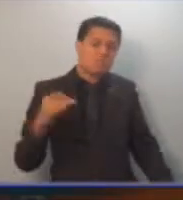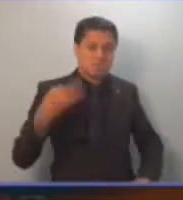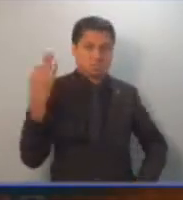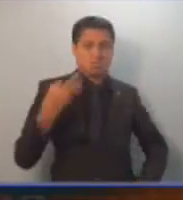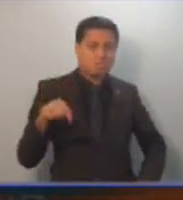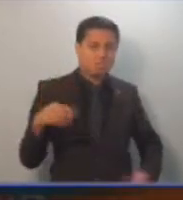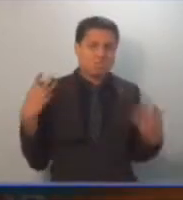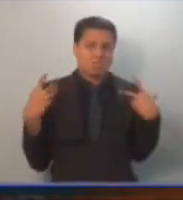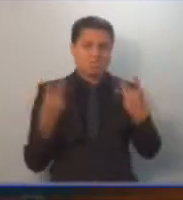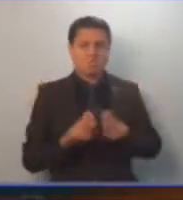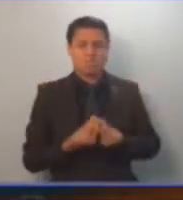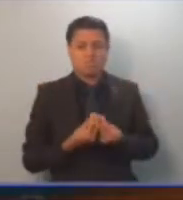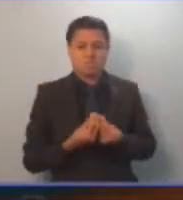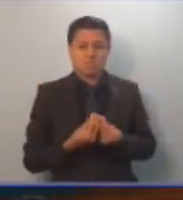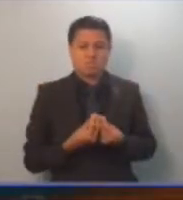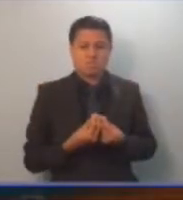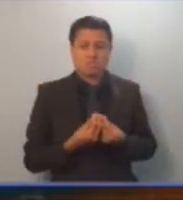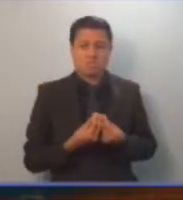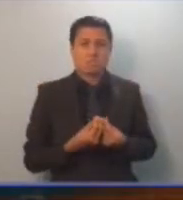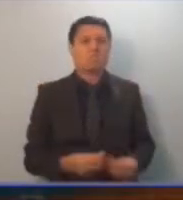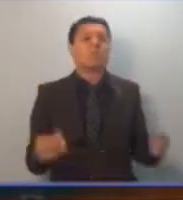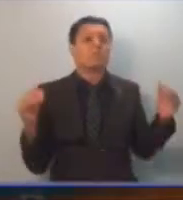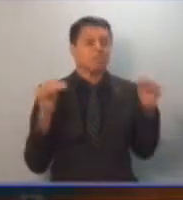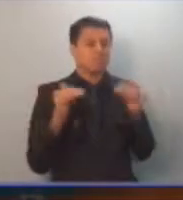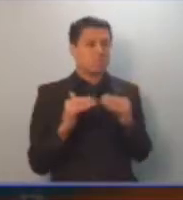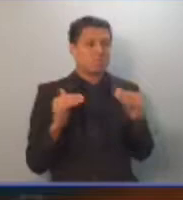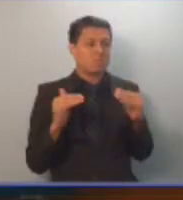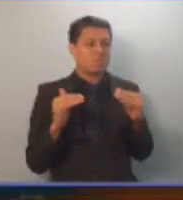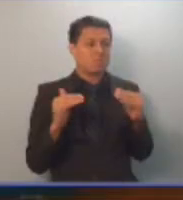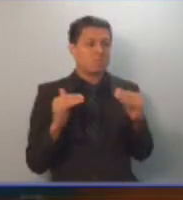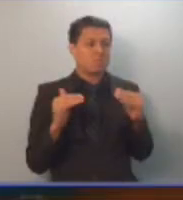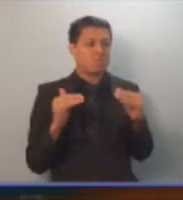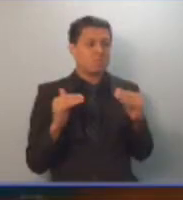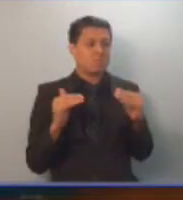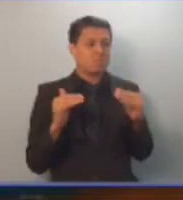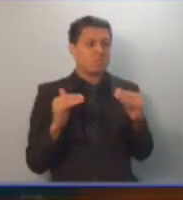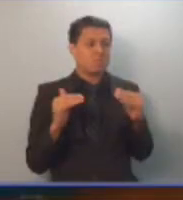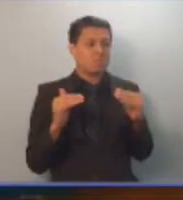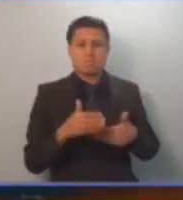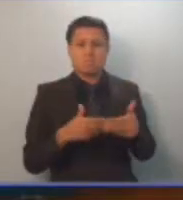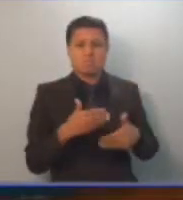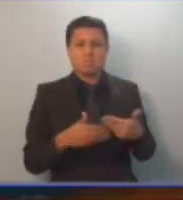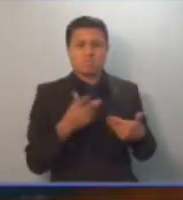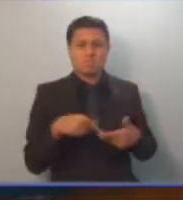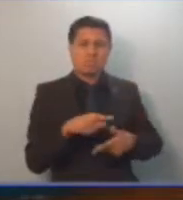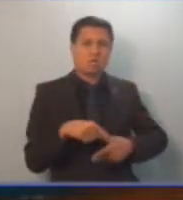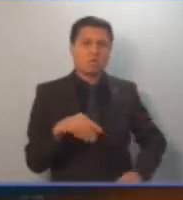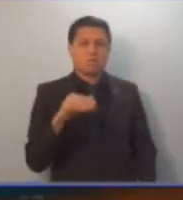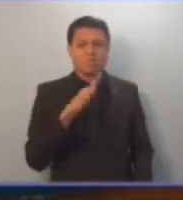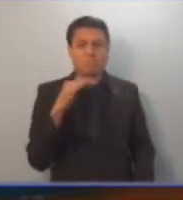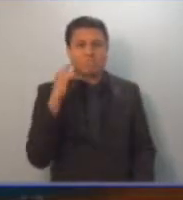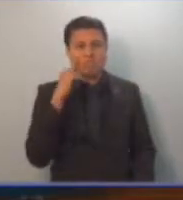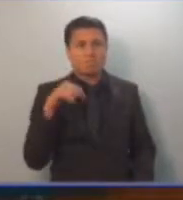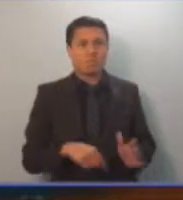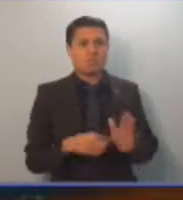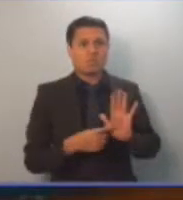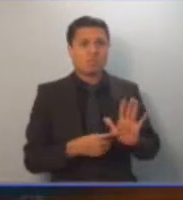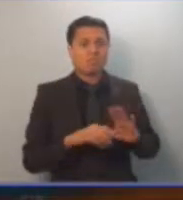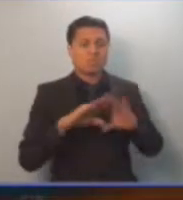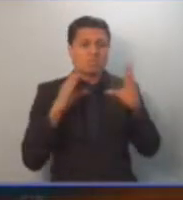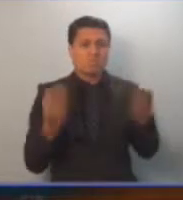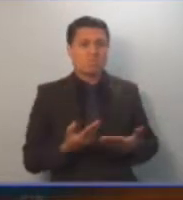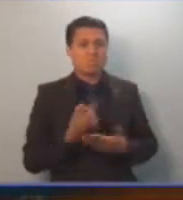nuestra sociedad. Además, gracias a su gestión, nuestro país se ha colocado ante los ojos del